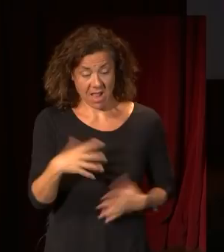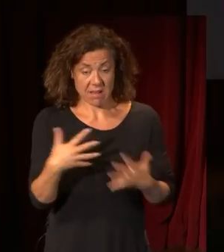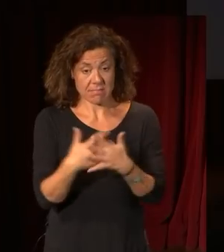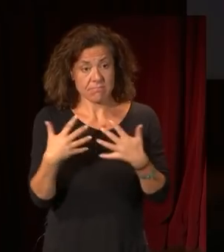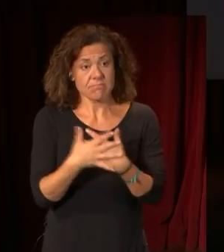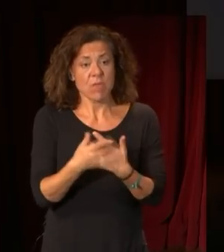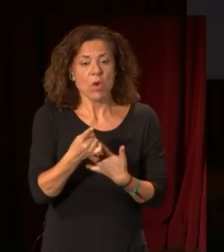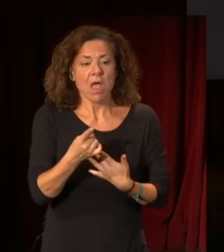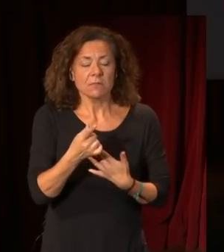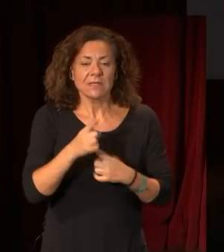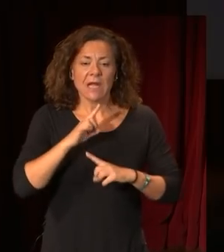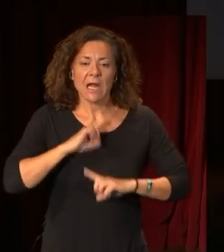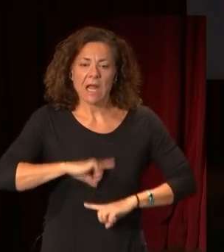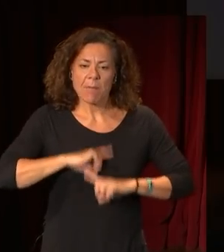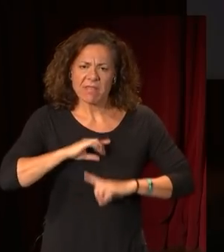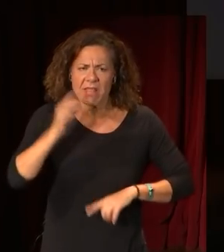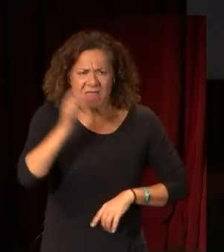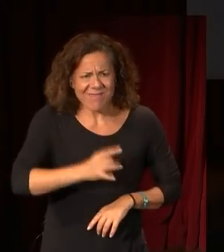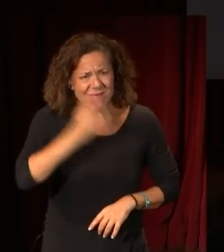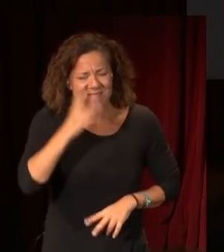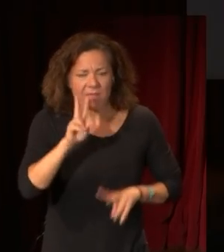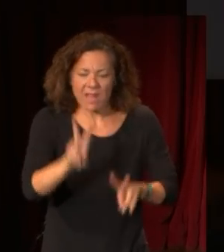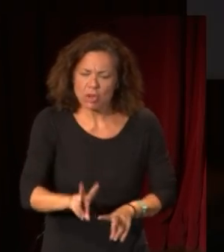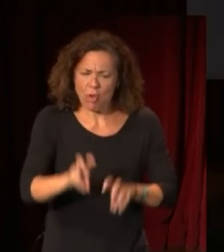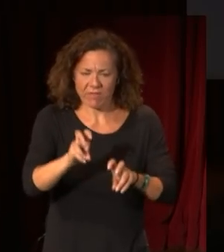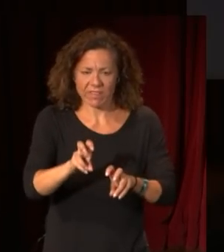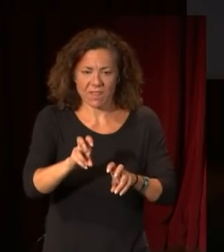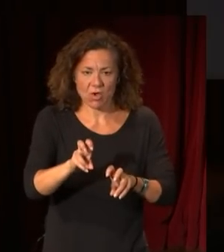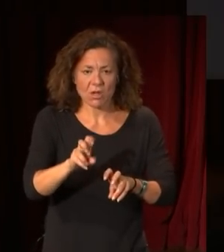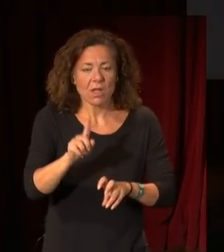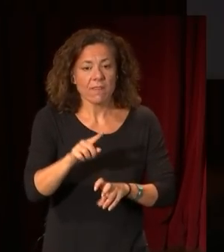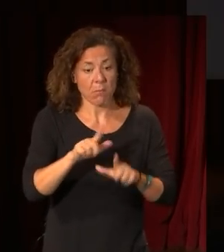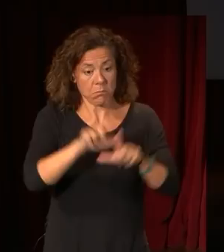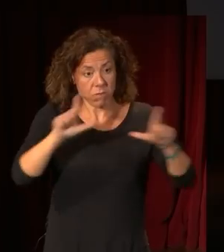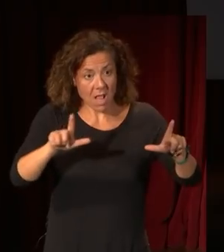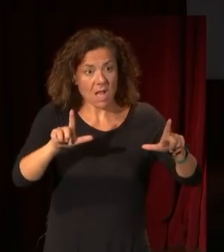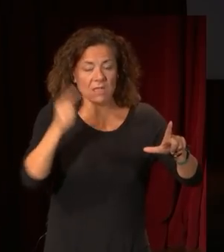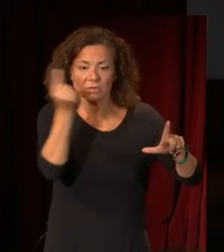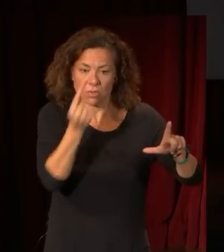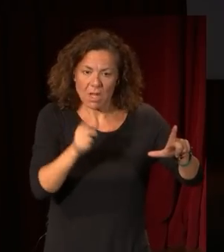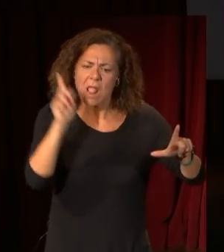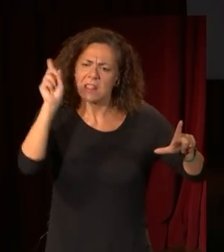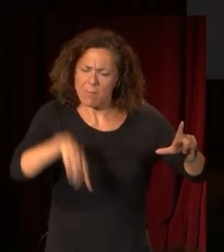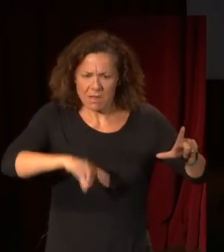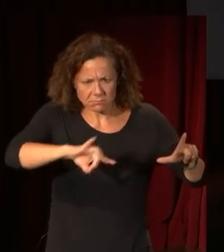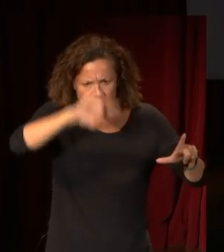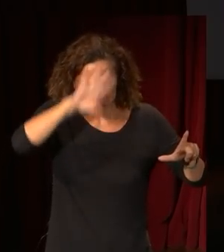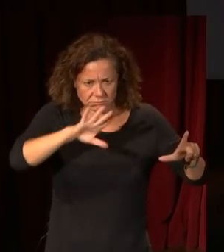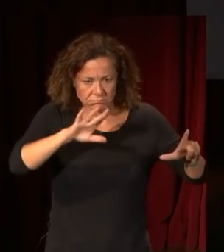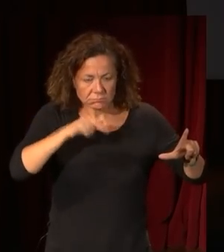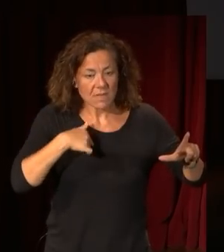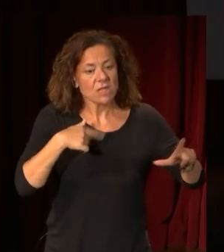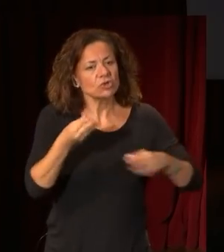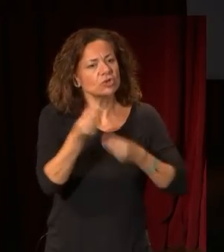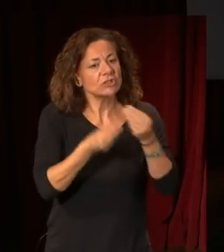una capacidad de inventiva de innovación e iconográfica también sorprendente en el caso de bermejo basada